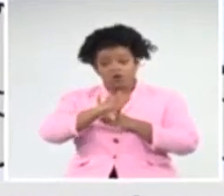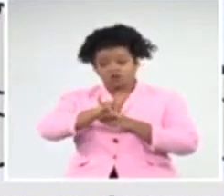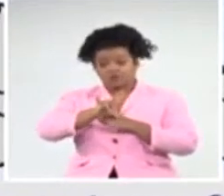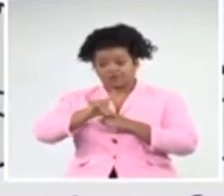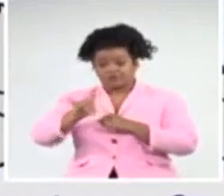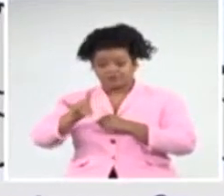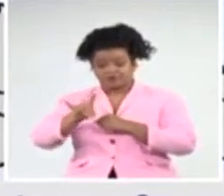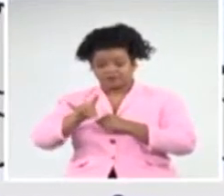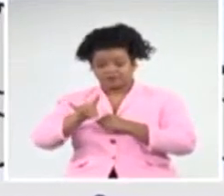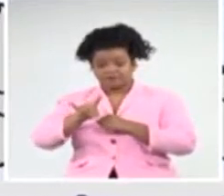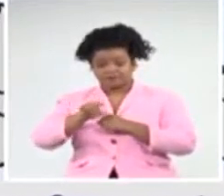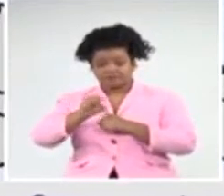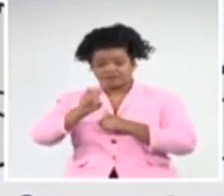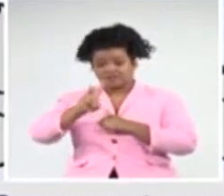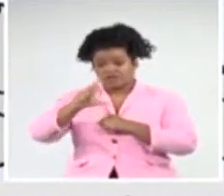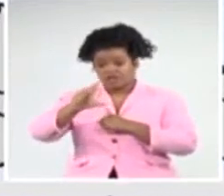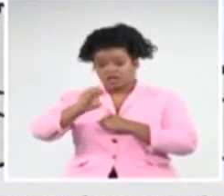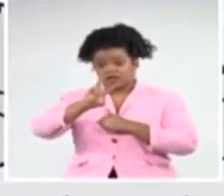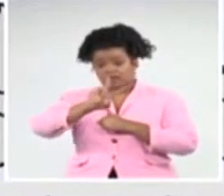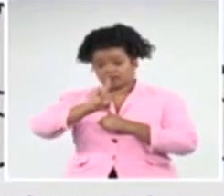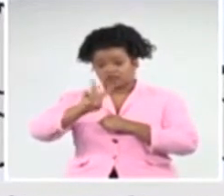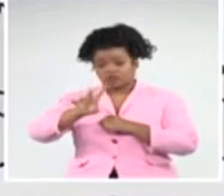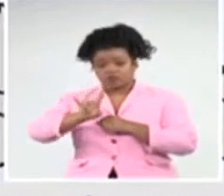339 en Villa Clara y en Santi Espíritu